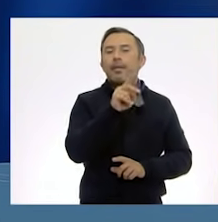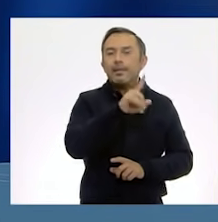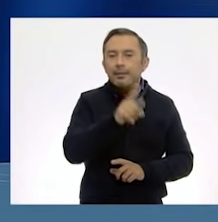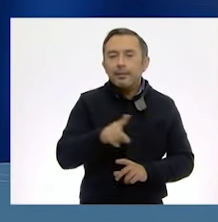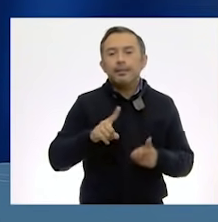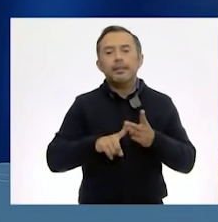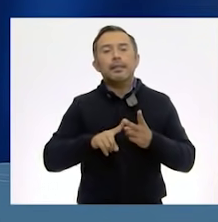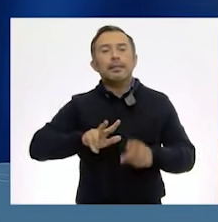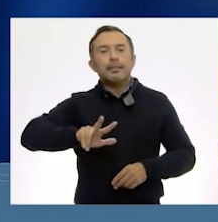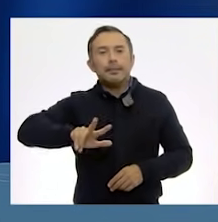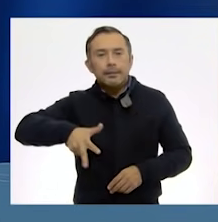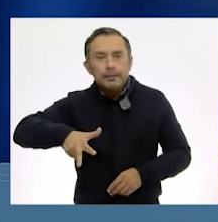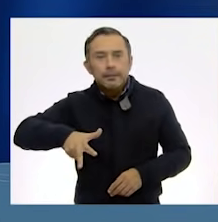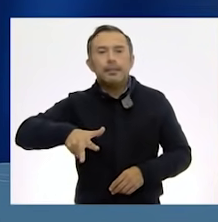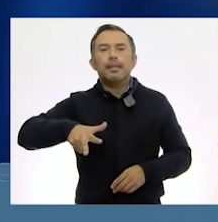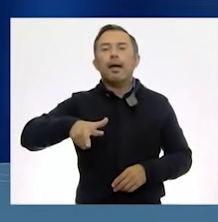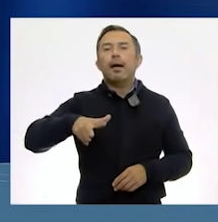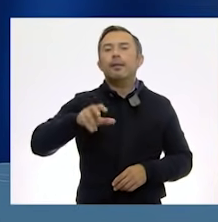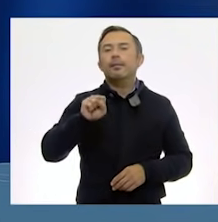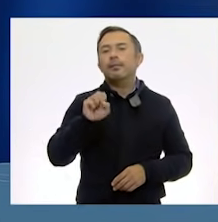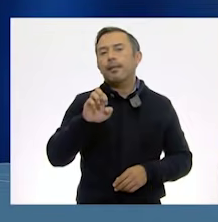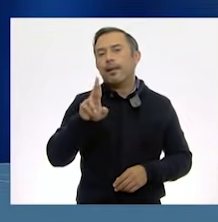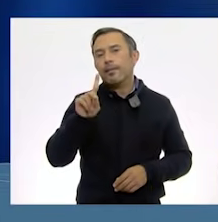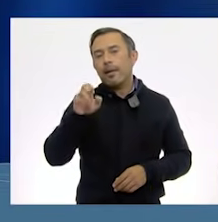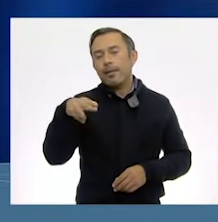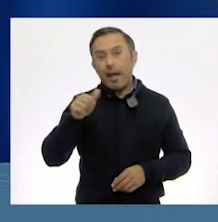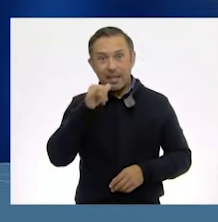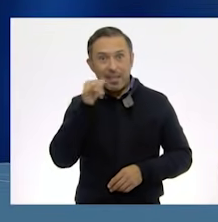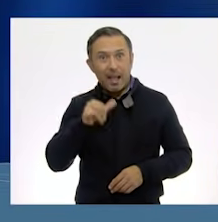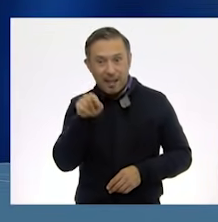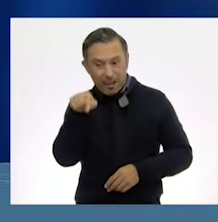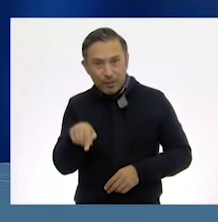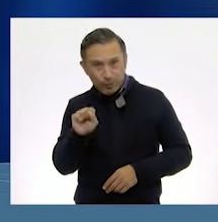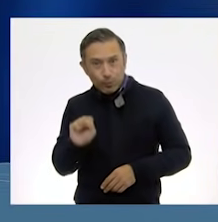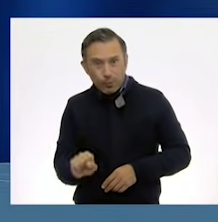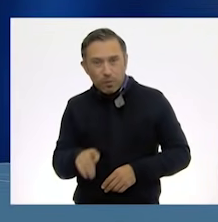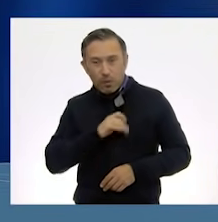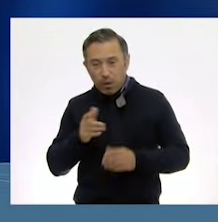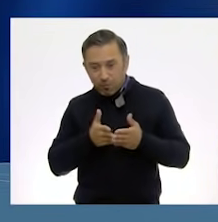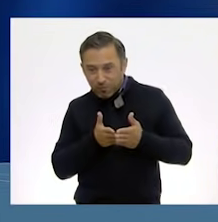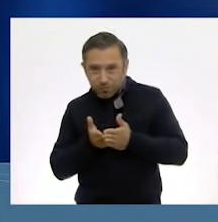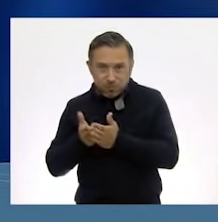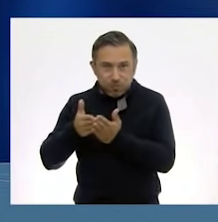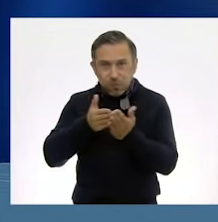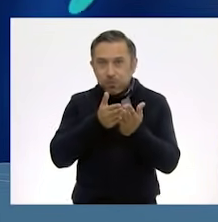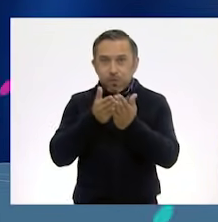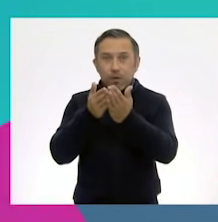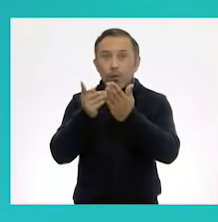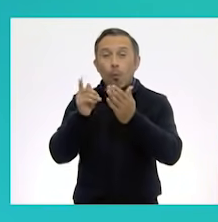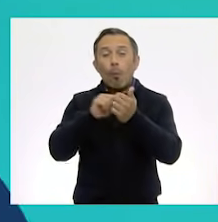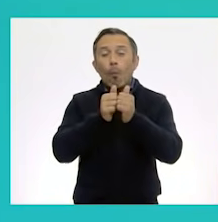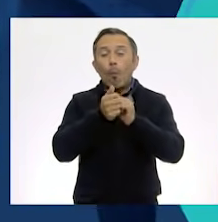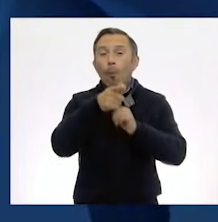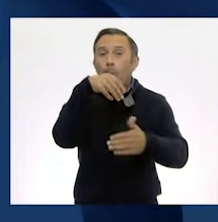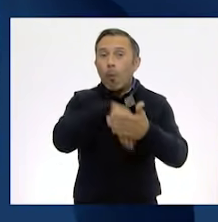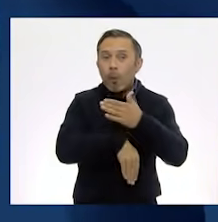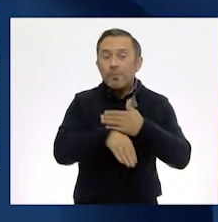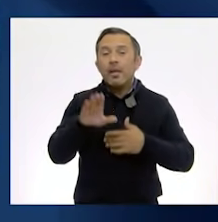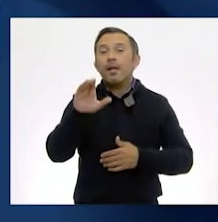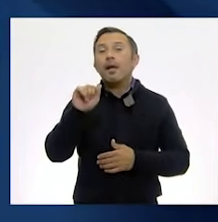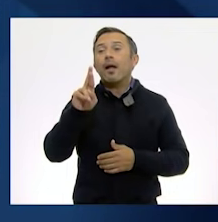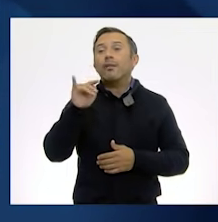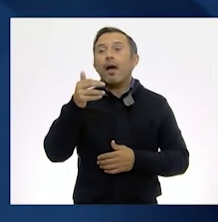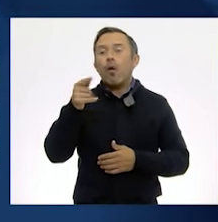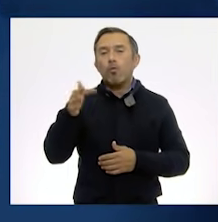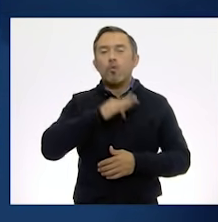Cerdeña y el norte de África. Al decaer esta civilización, Cartago tomó el control económico y cultural de la